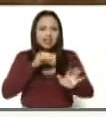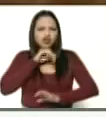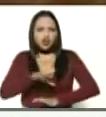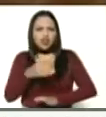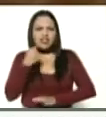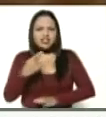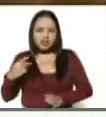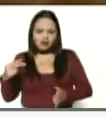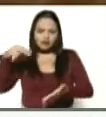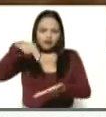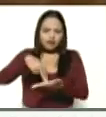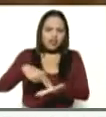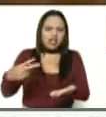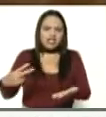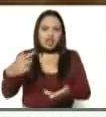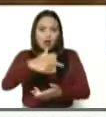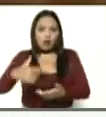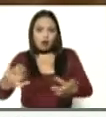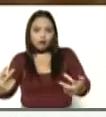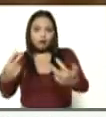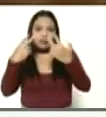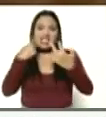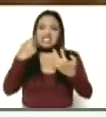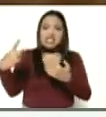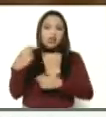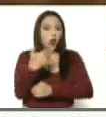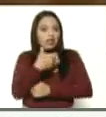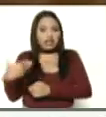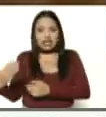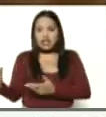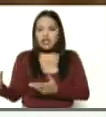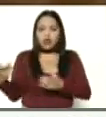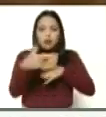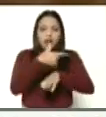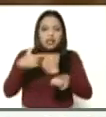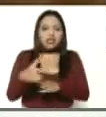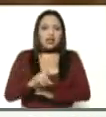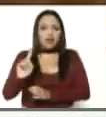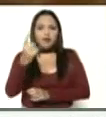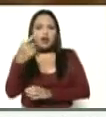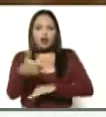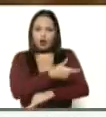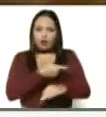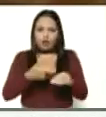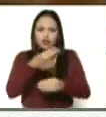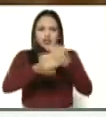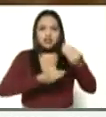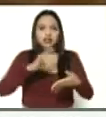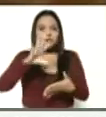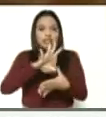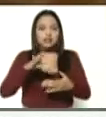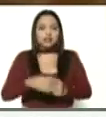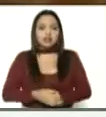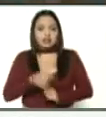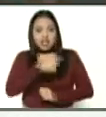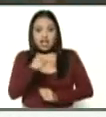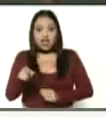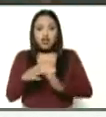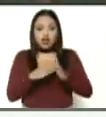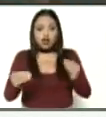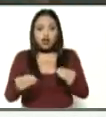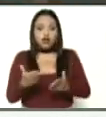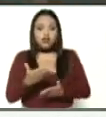como gobernante, y se constituye el primer gobierno estrictamente americano. Que todos los que estaban allí realmente quisieran